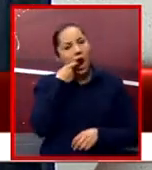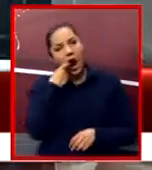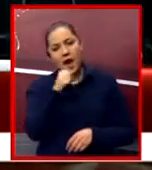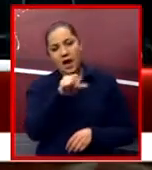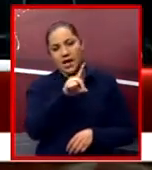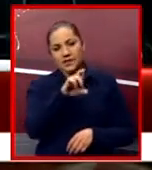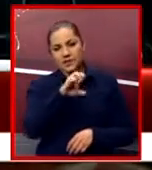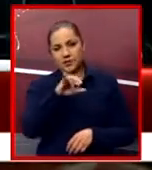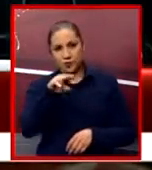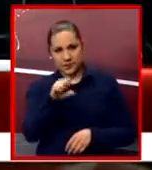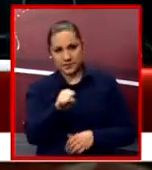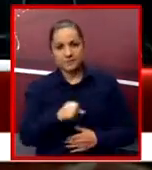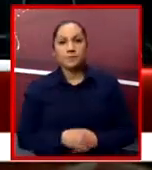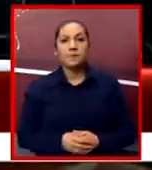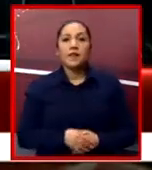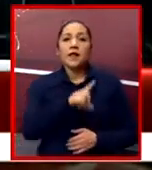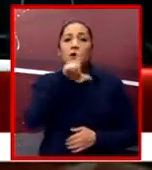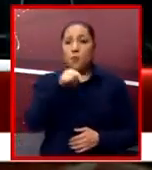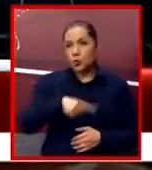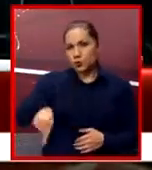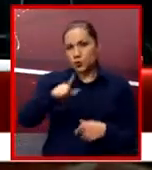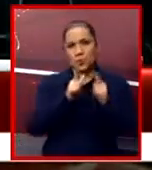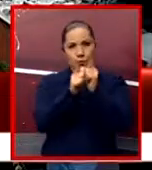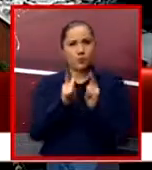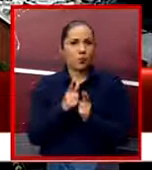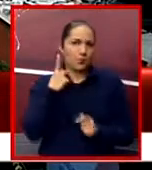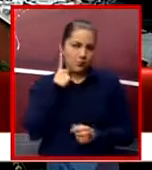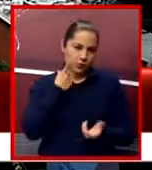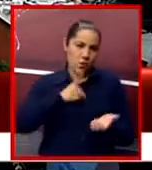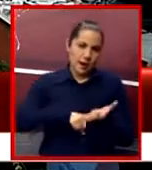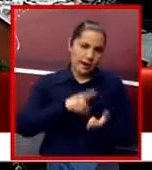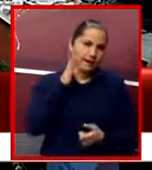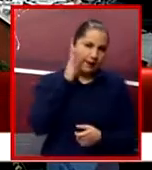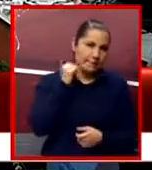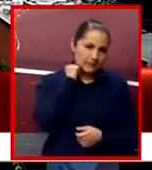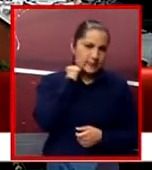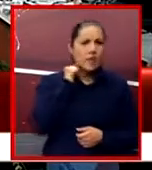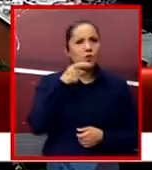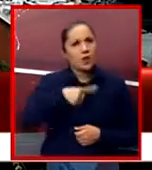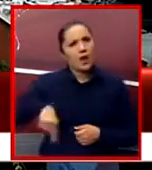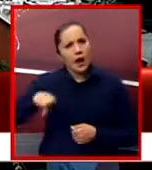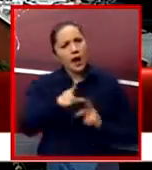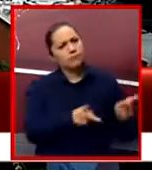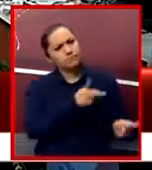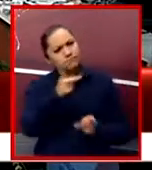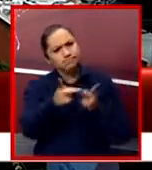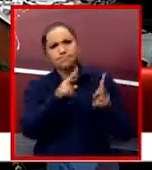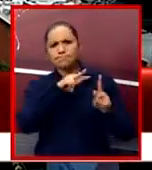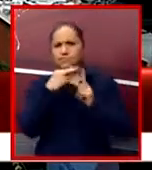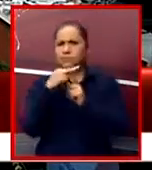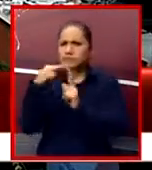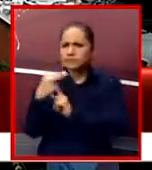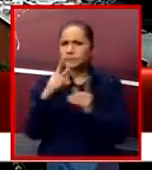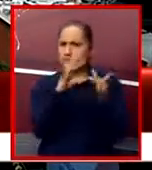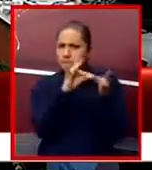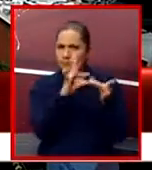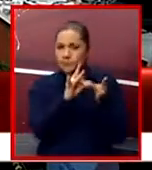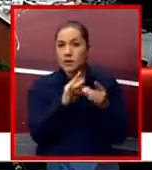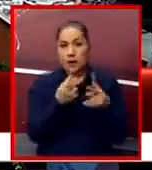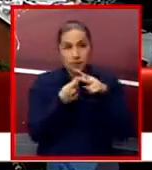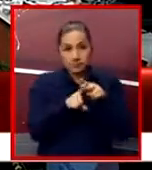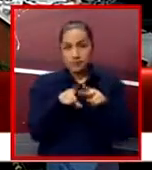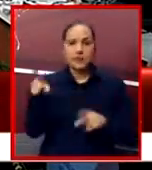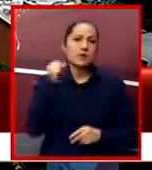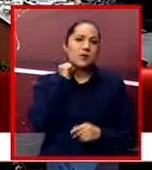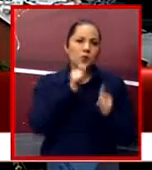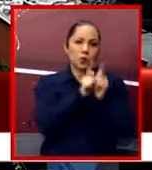Bueno, posteriormente las bancadas parlamentarias del Senado de la República o los grupos parlamentarios fijaron posiciones. En primer lugar, el senador del